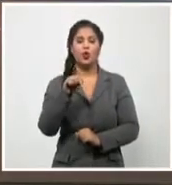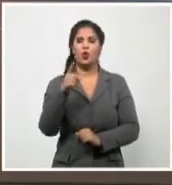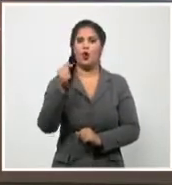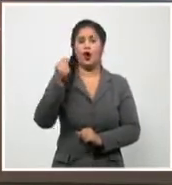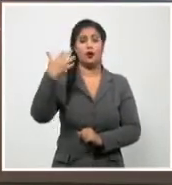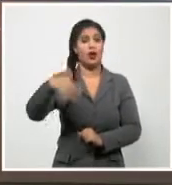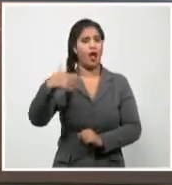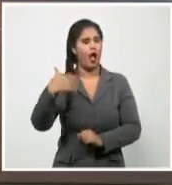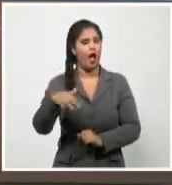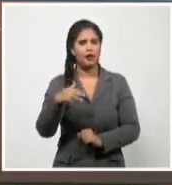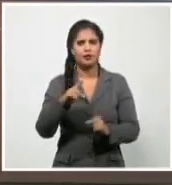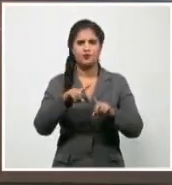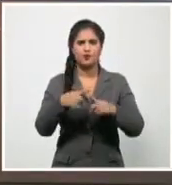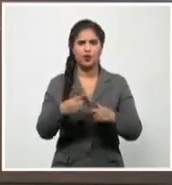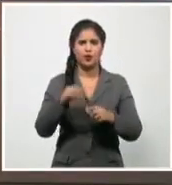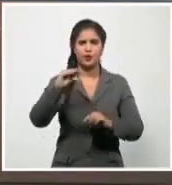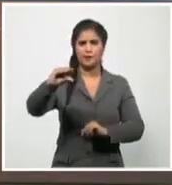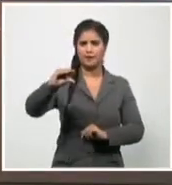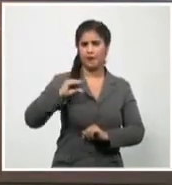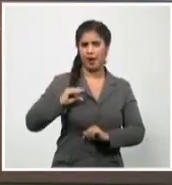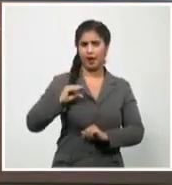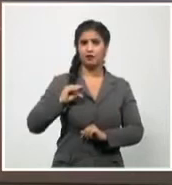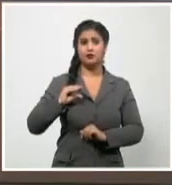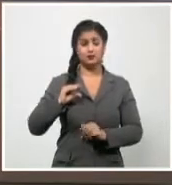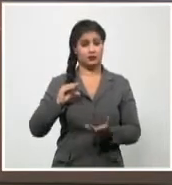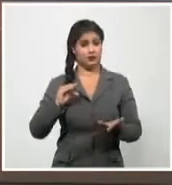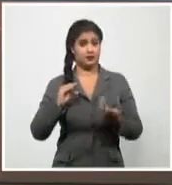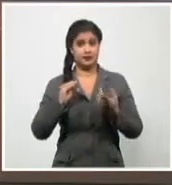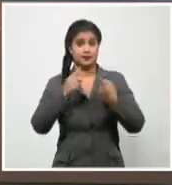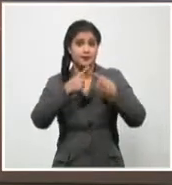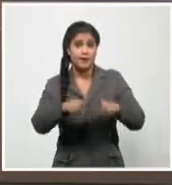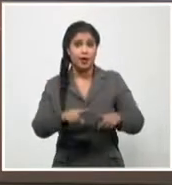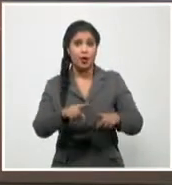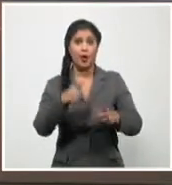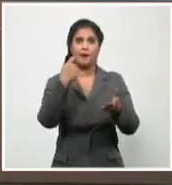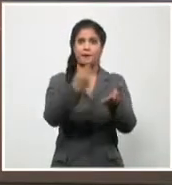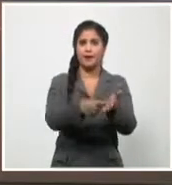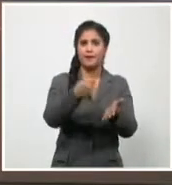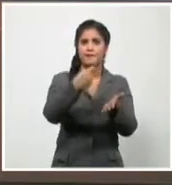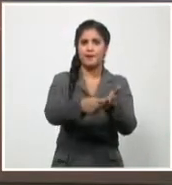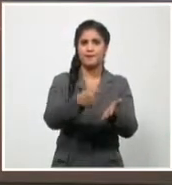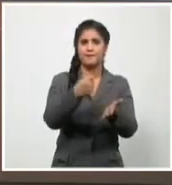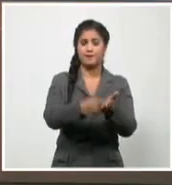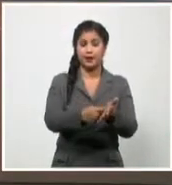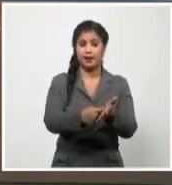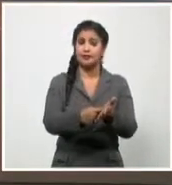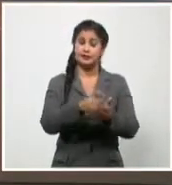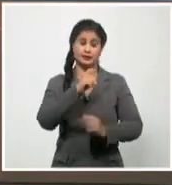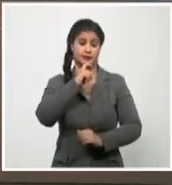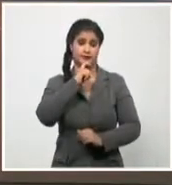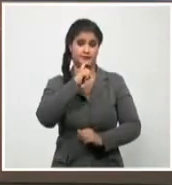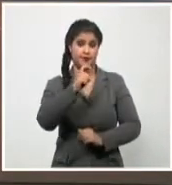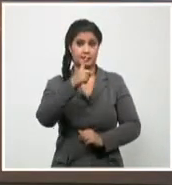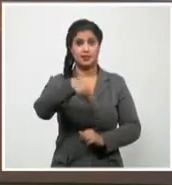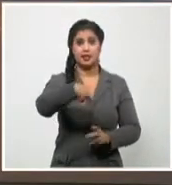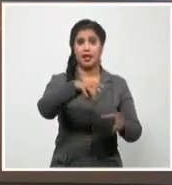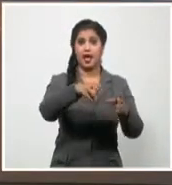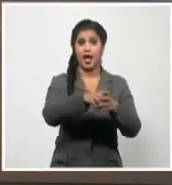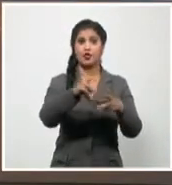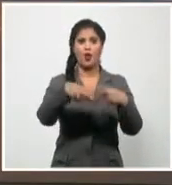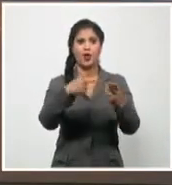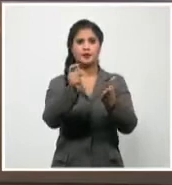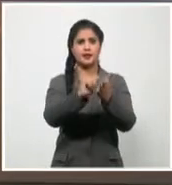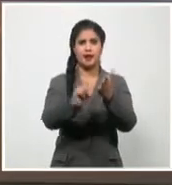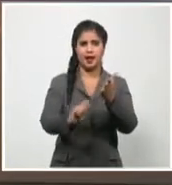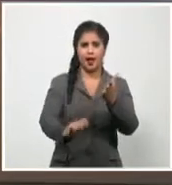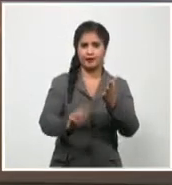dependientes de una pensión y aunque entienden la necesidad del ordenamiento monetario escribieron una carta solicitando les revisar el asunto